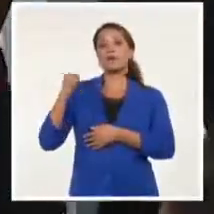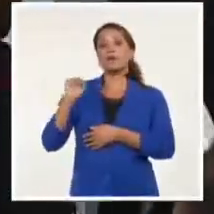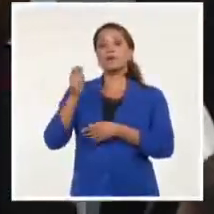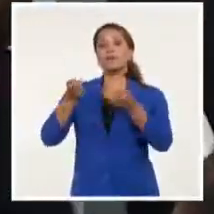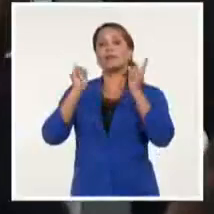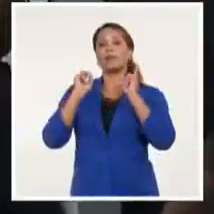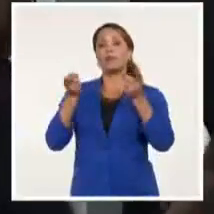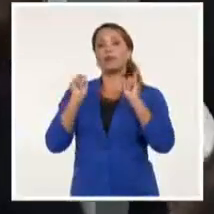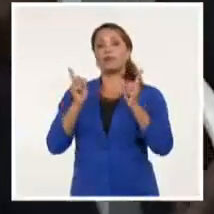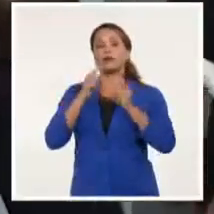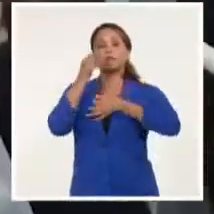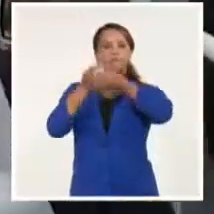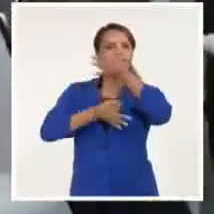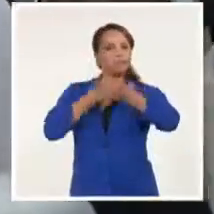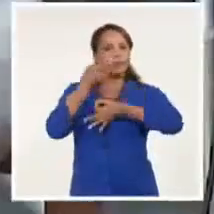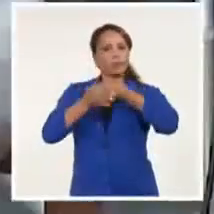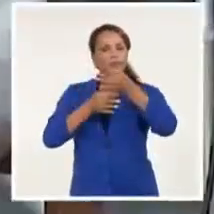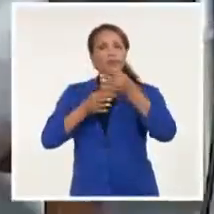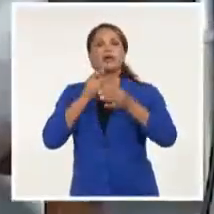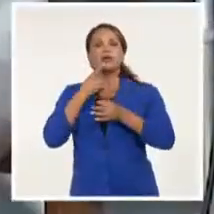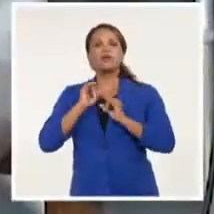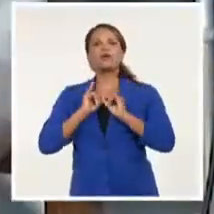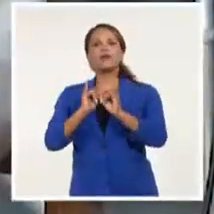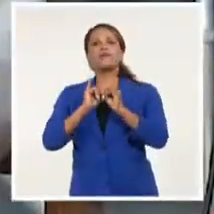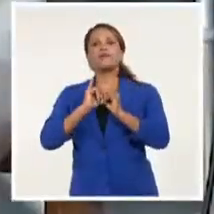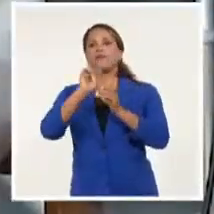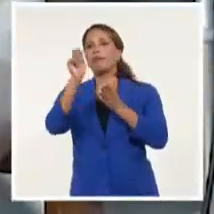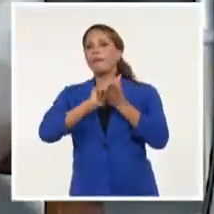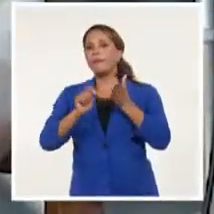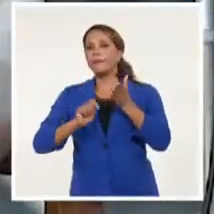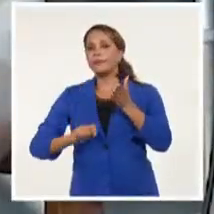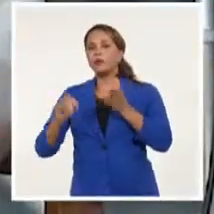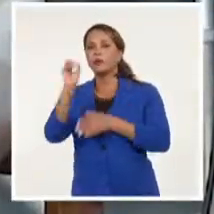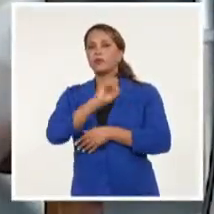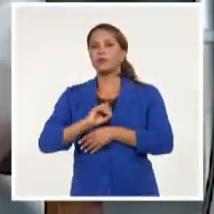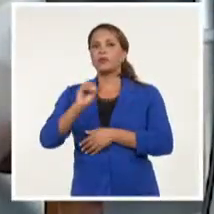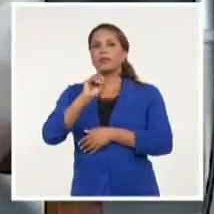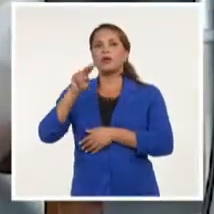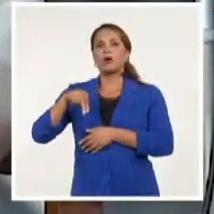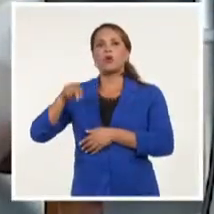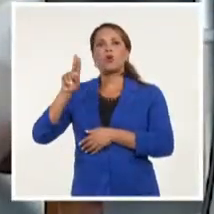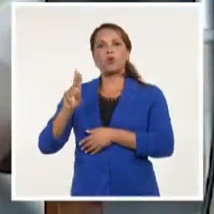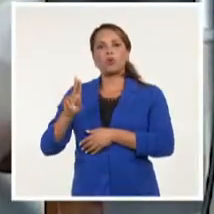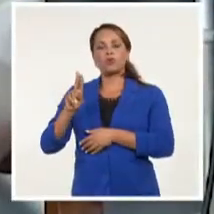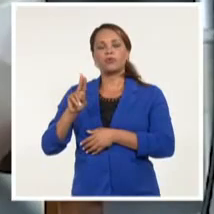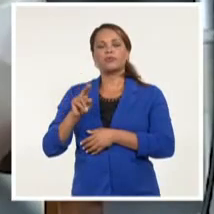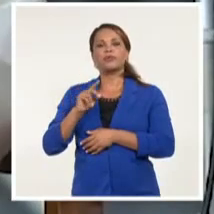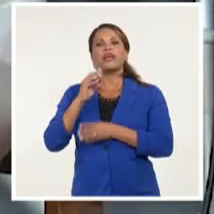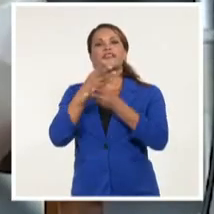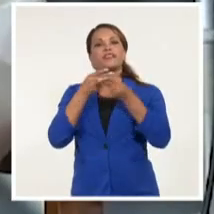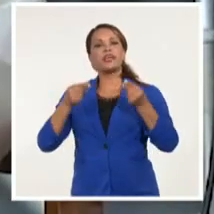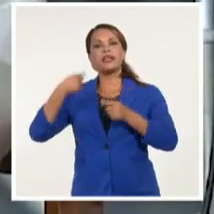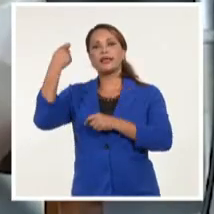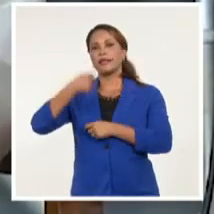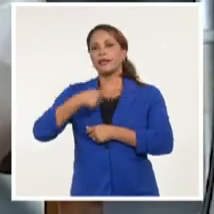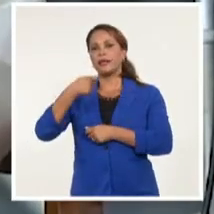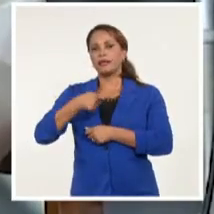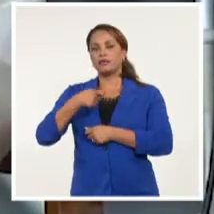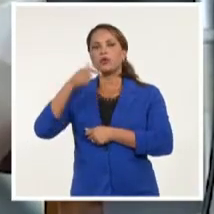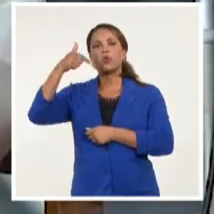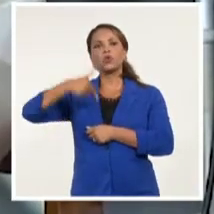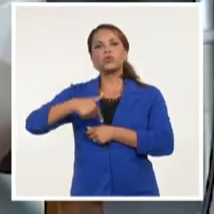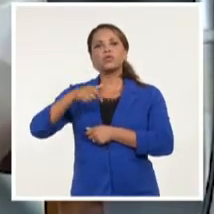política, según reveló recientemente un informe de las organizaciones no gubernamentales Tierra de Derechos y Justicia